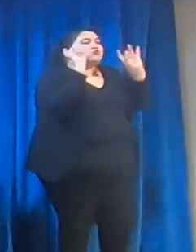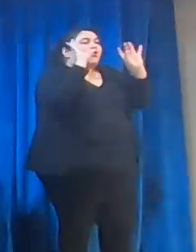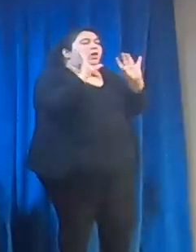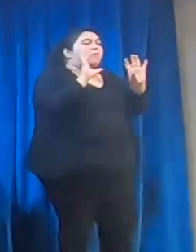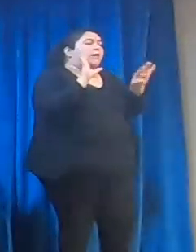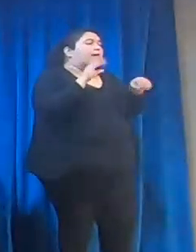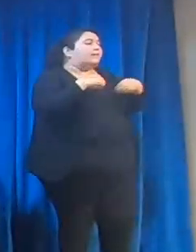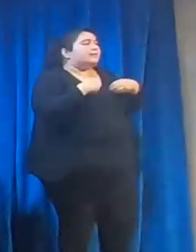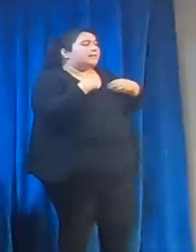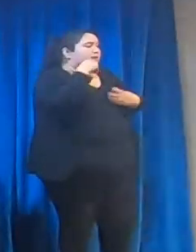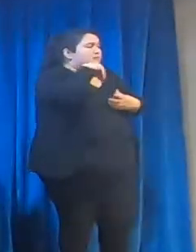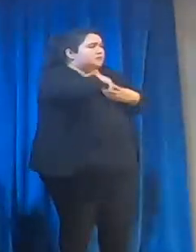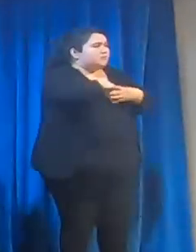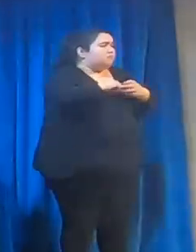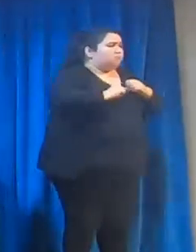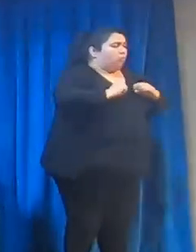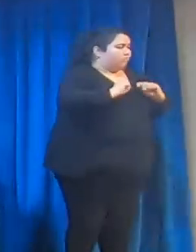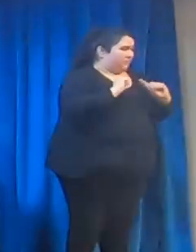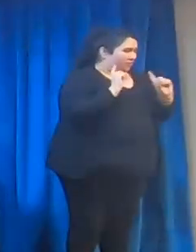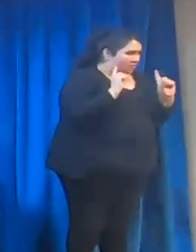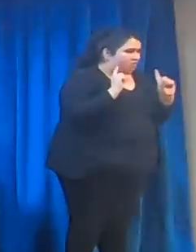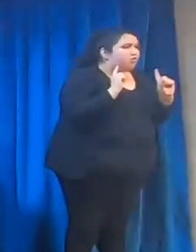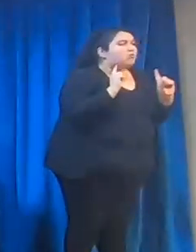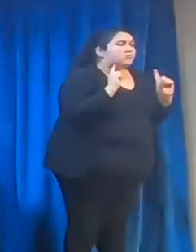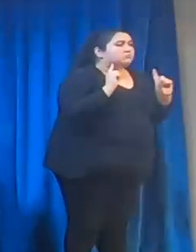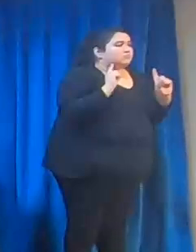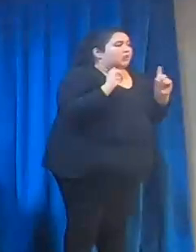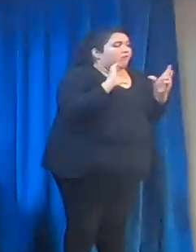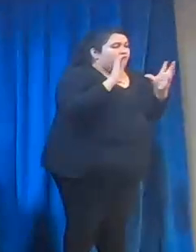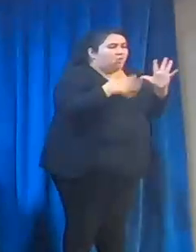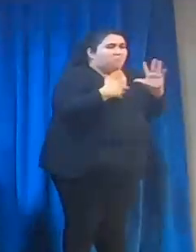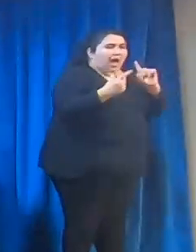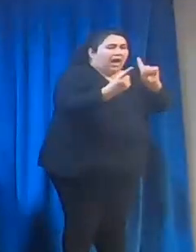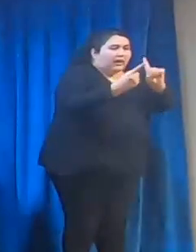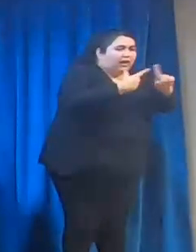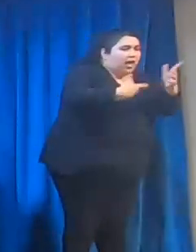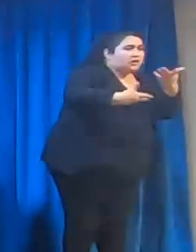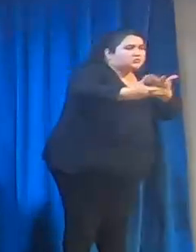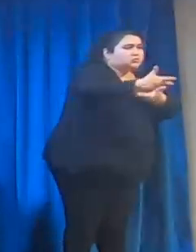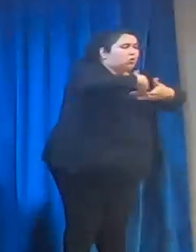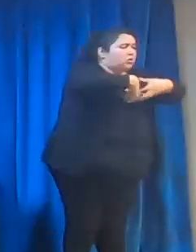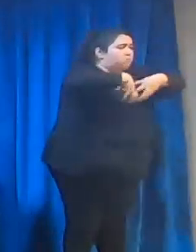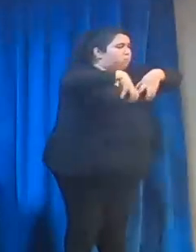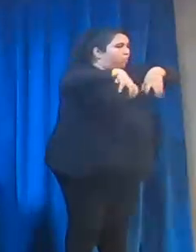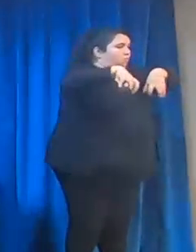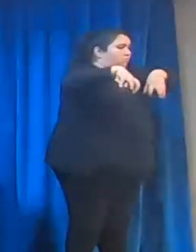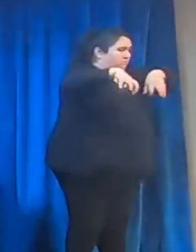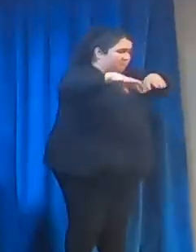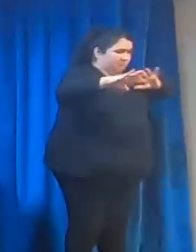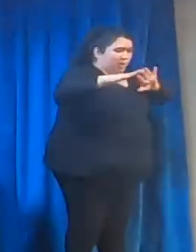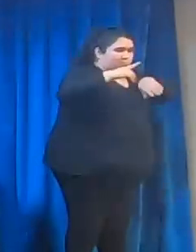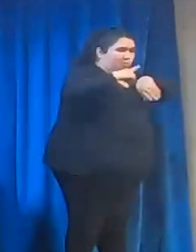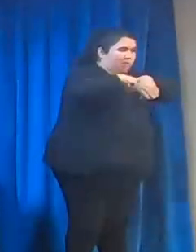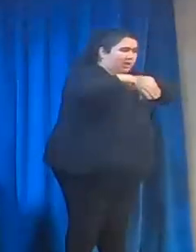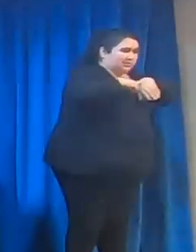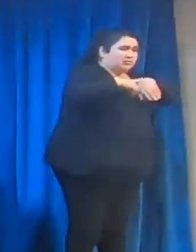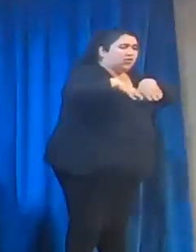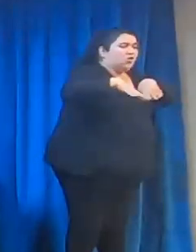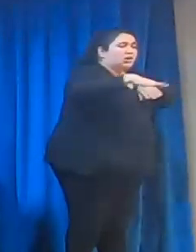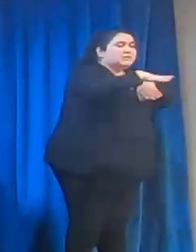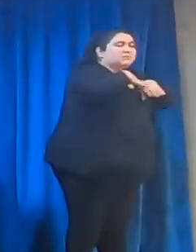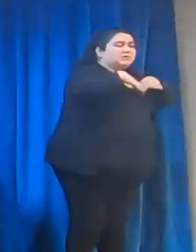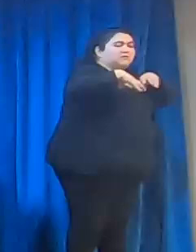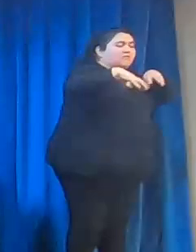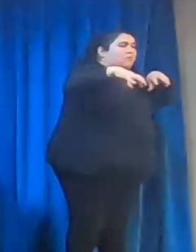estados internos al sujeto, sino que se configuran en unas relaciones situadas en un contexto específico de unas